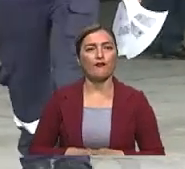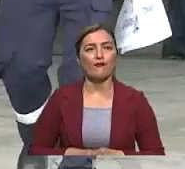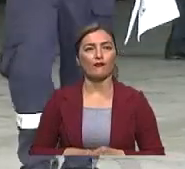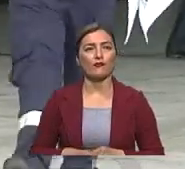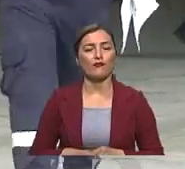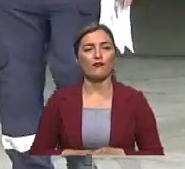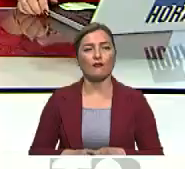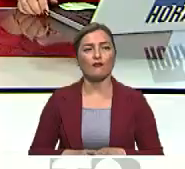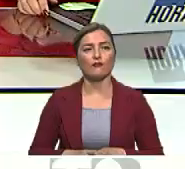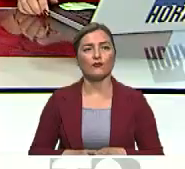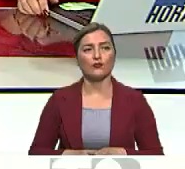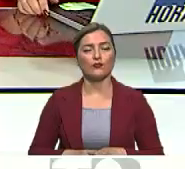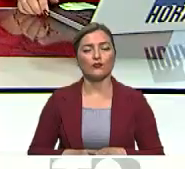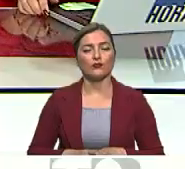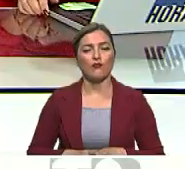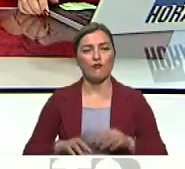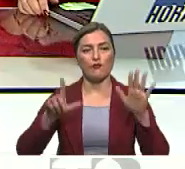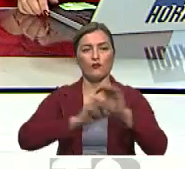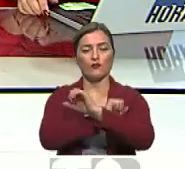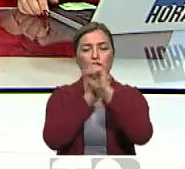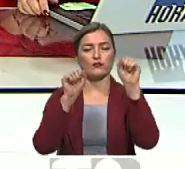Jiménez, 24 horas.